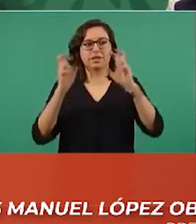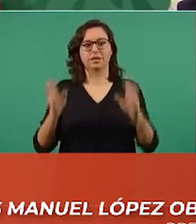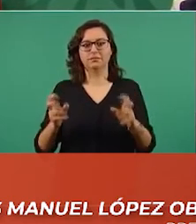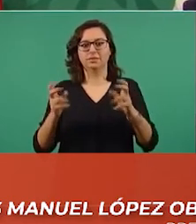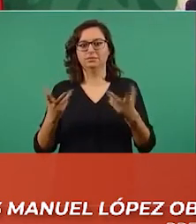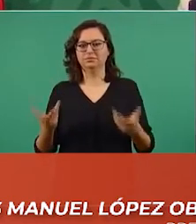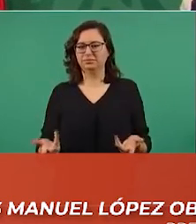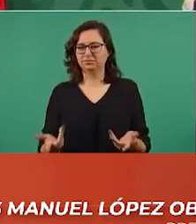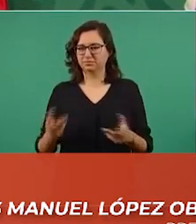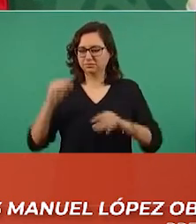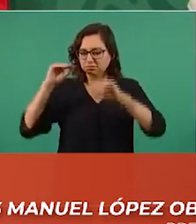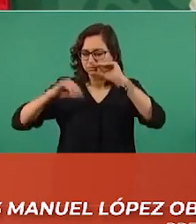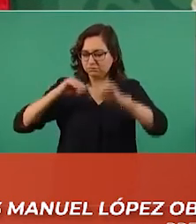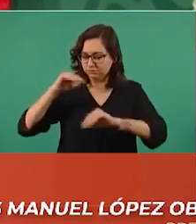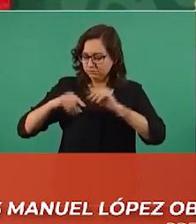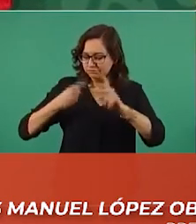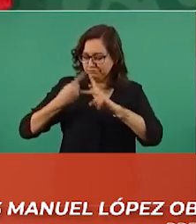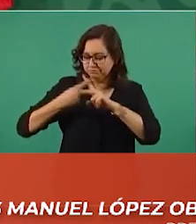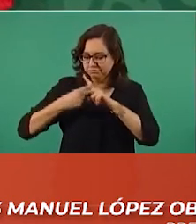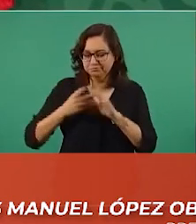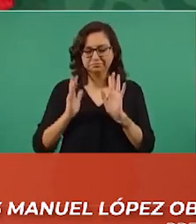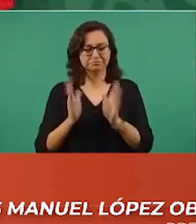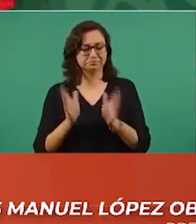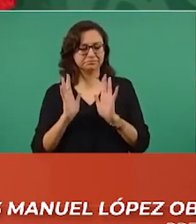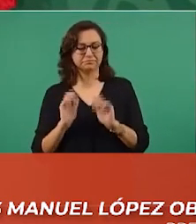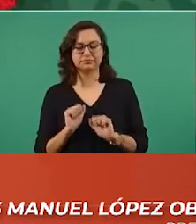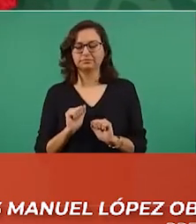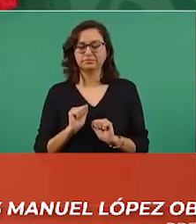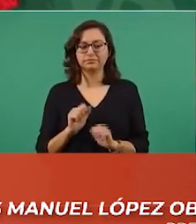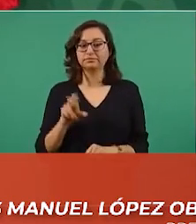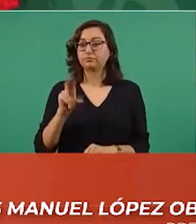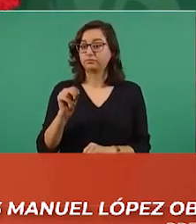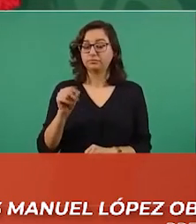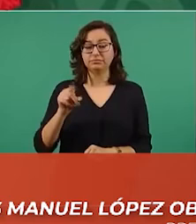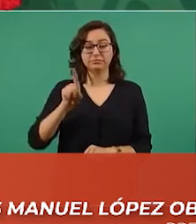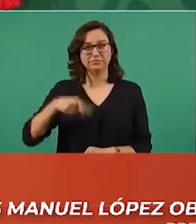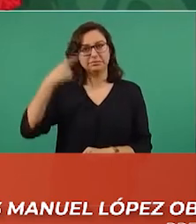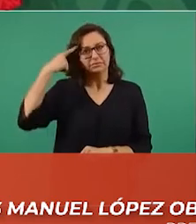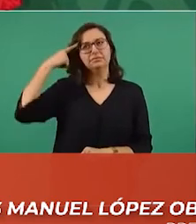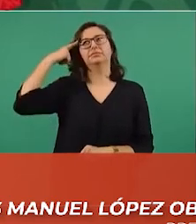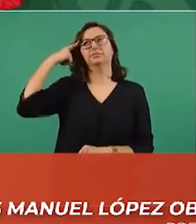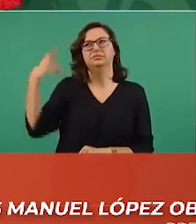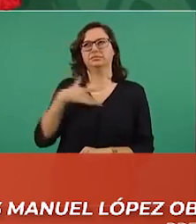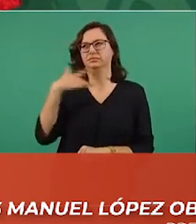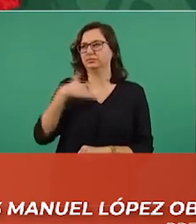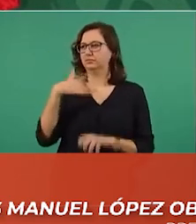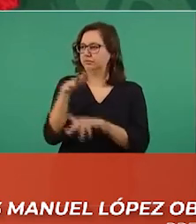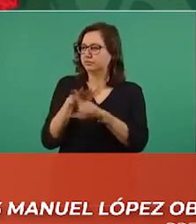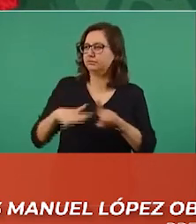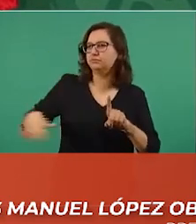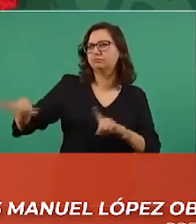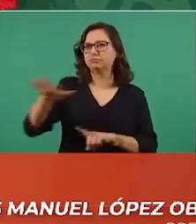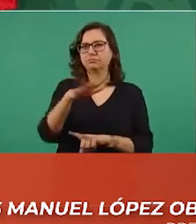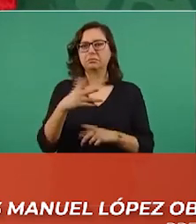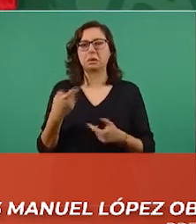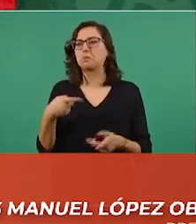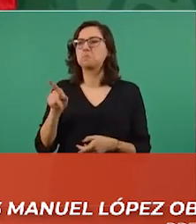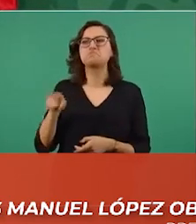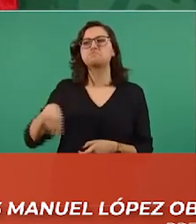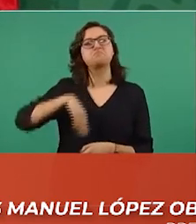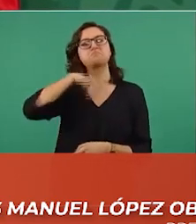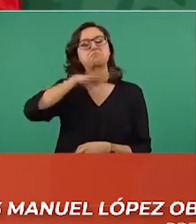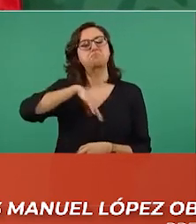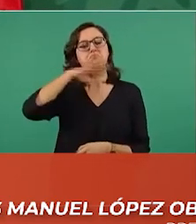juicio práctico, es de sentido común, que es el menos común de los sentidos. Entonces, luego viene una tercera